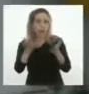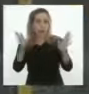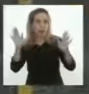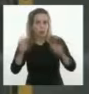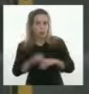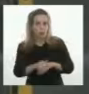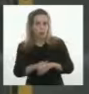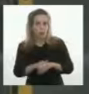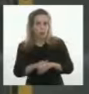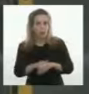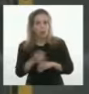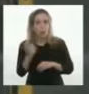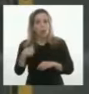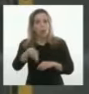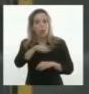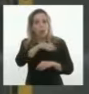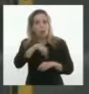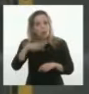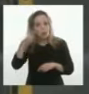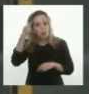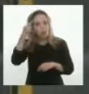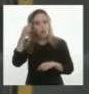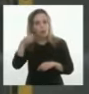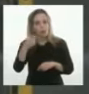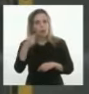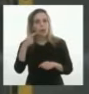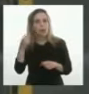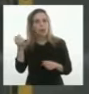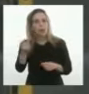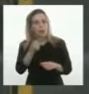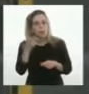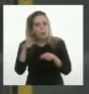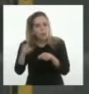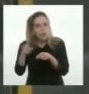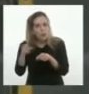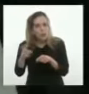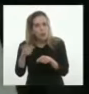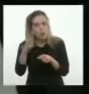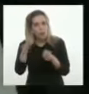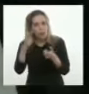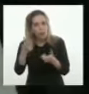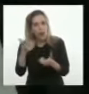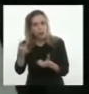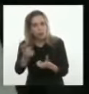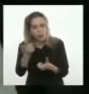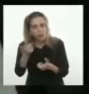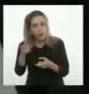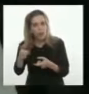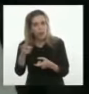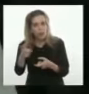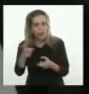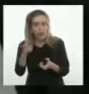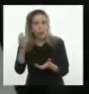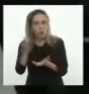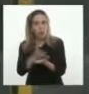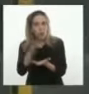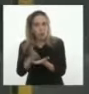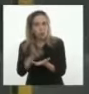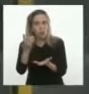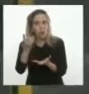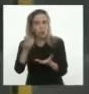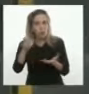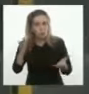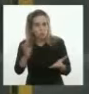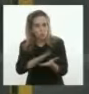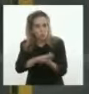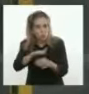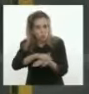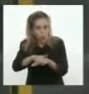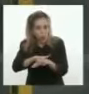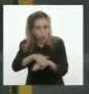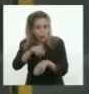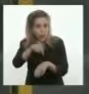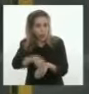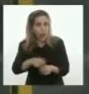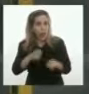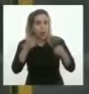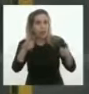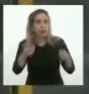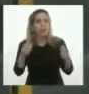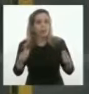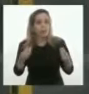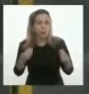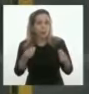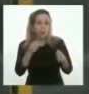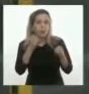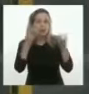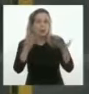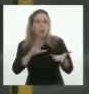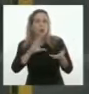y con nosotros le ponemos valor le agregamos valor a esa producción primaria lo que estamos generando son